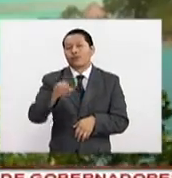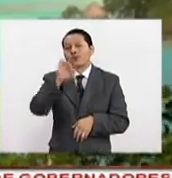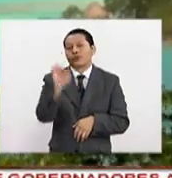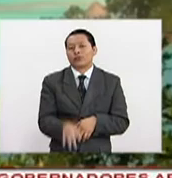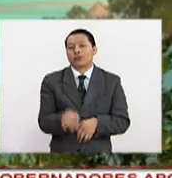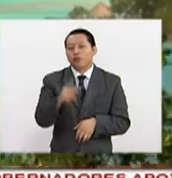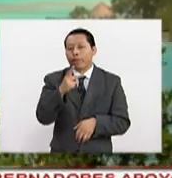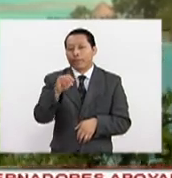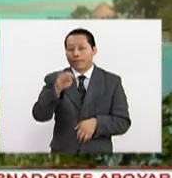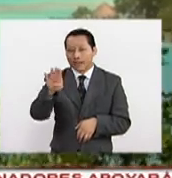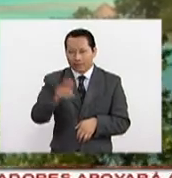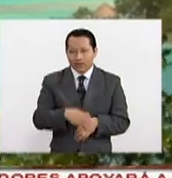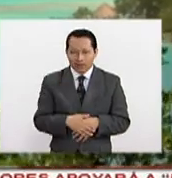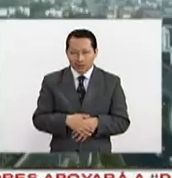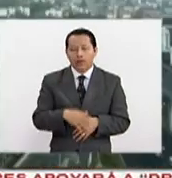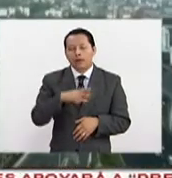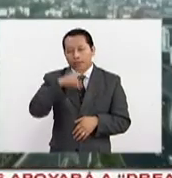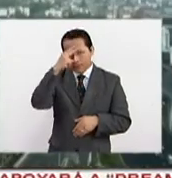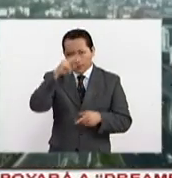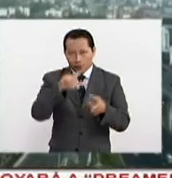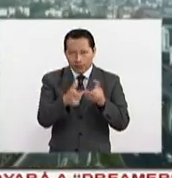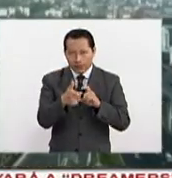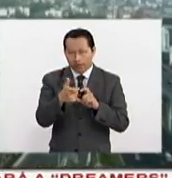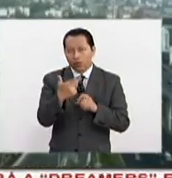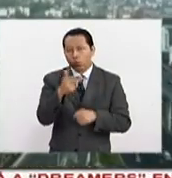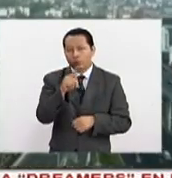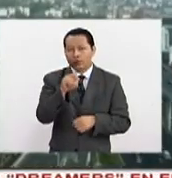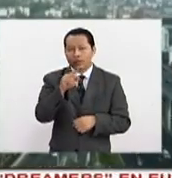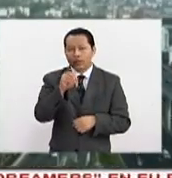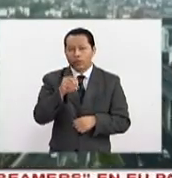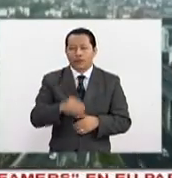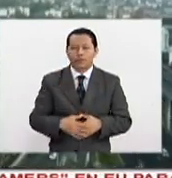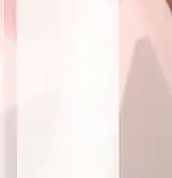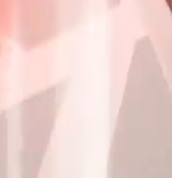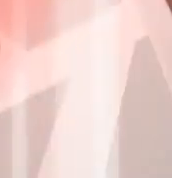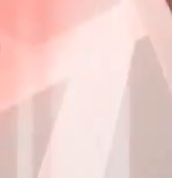del Producto Interno Bruto. Para México al Día, Gustavo Castillo.